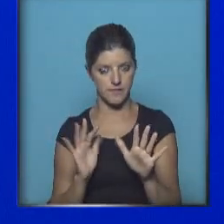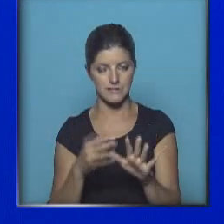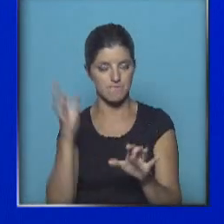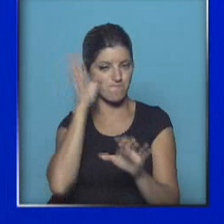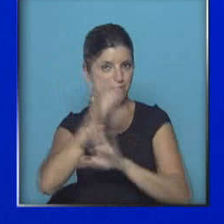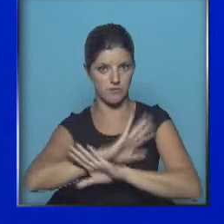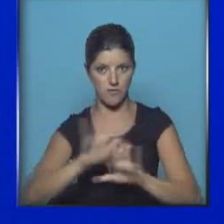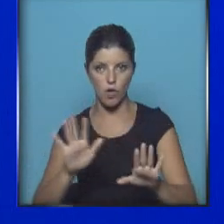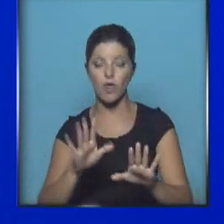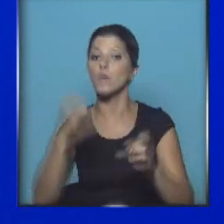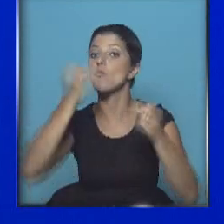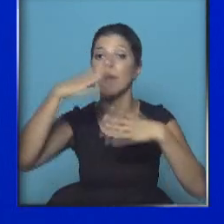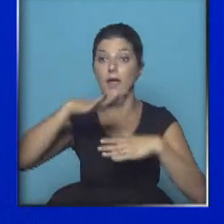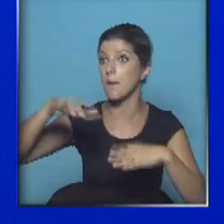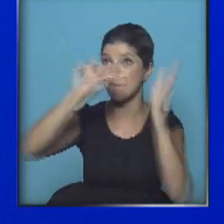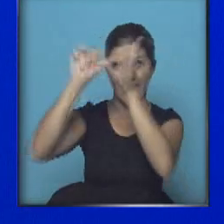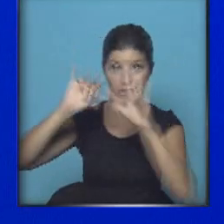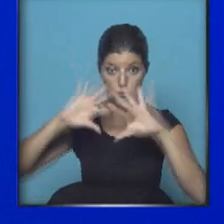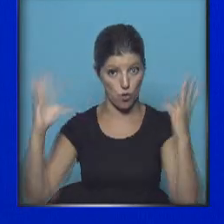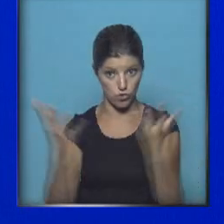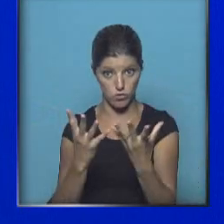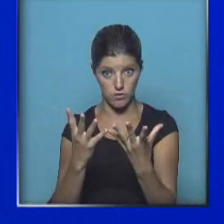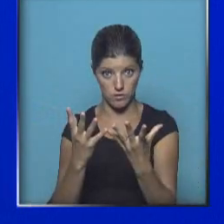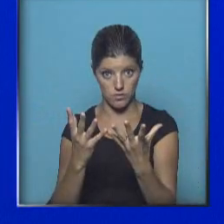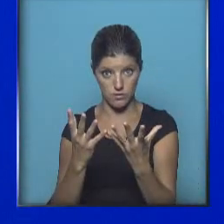extrema en cualquier lugar del mundo.